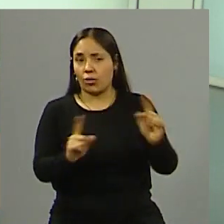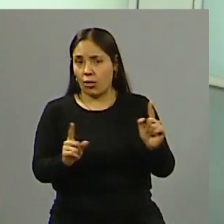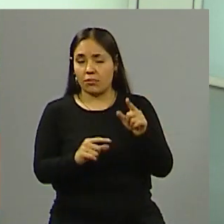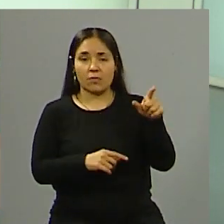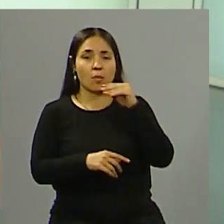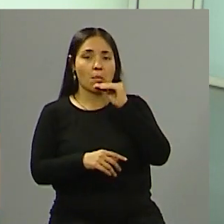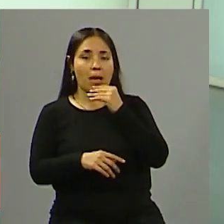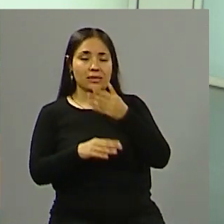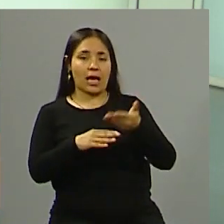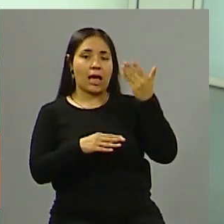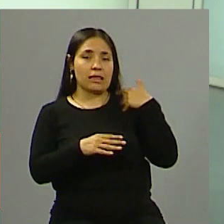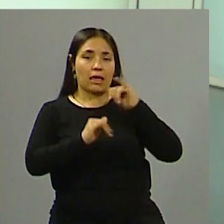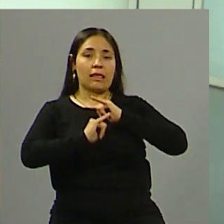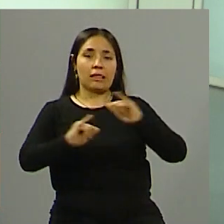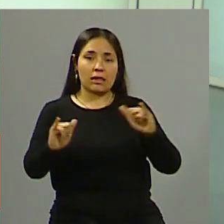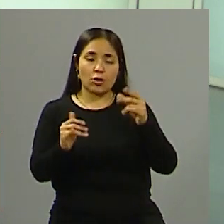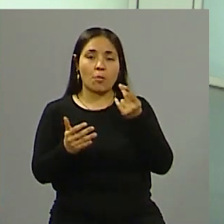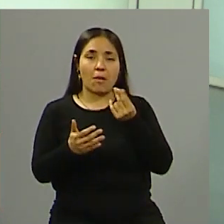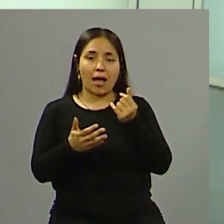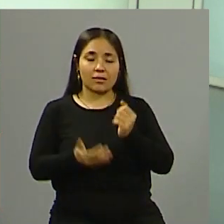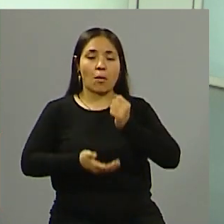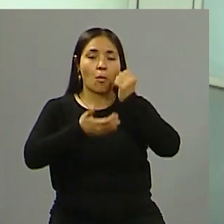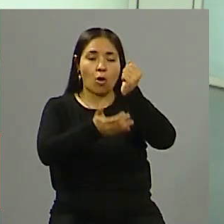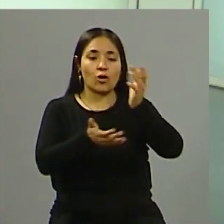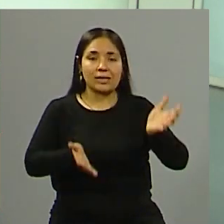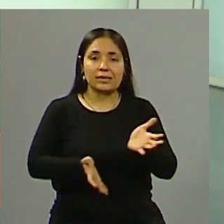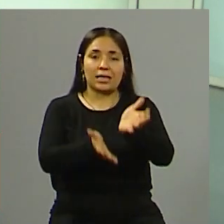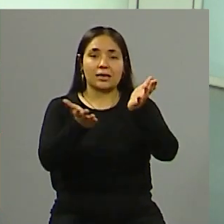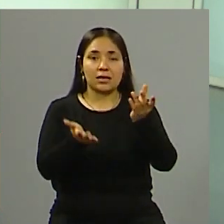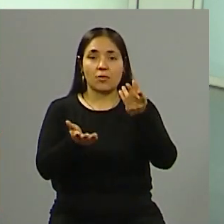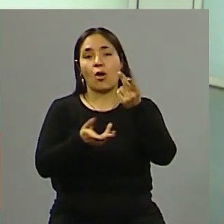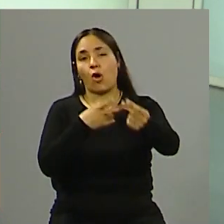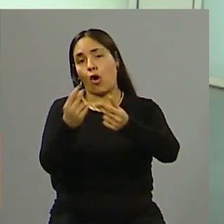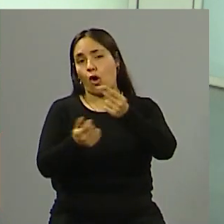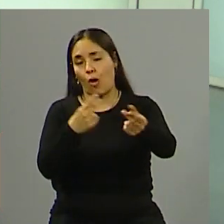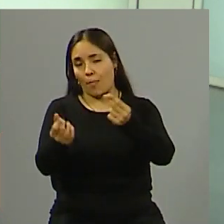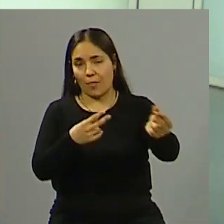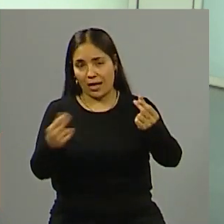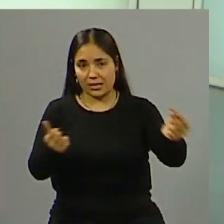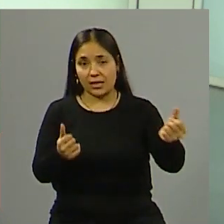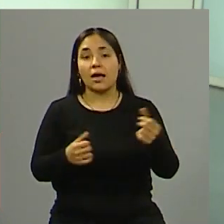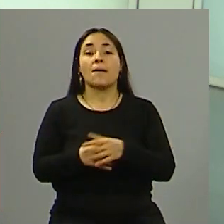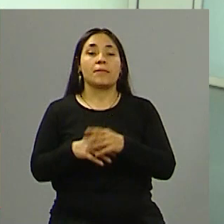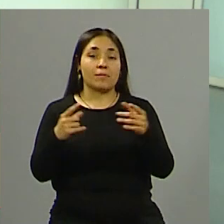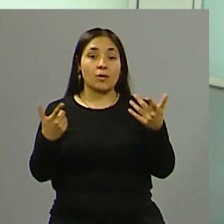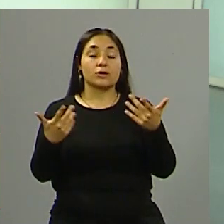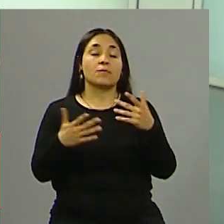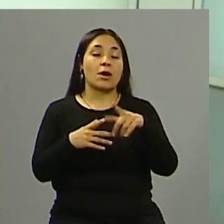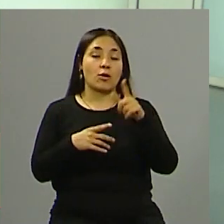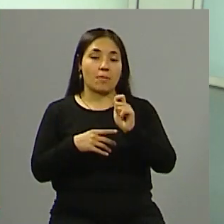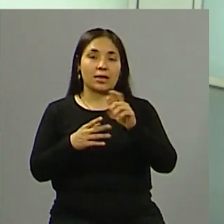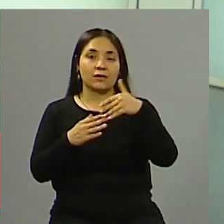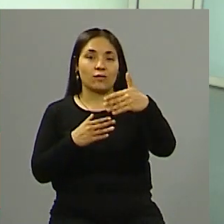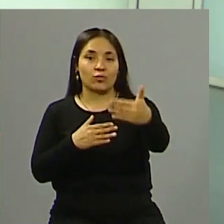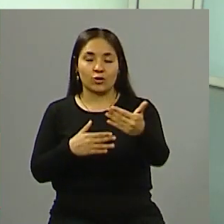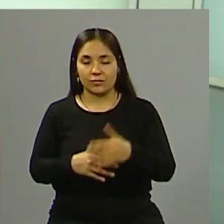Massa, el ministro de Economía, como un bono de incentivo para el consumo, ese es el objetivo, para los próximos meses. Vamos a hablar de